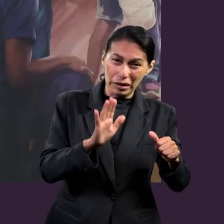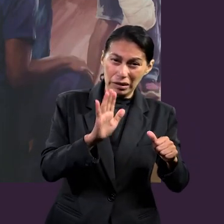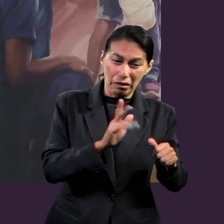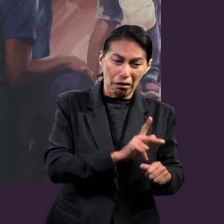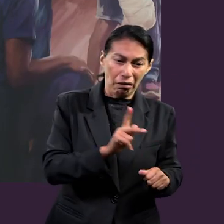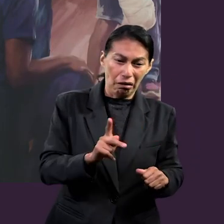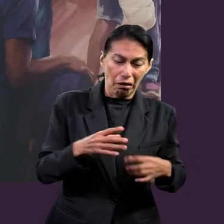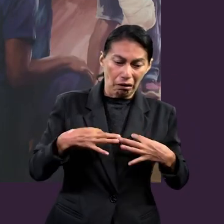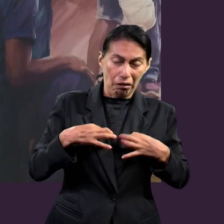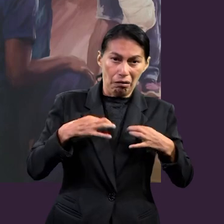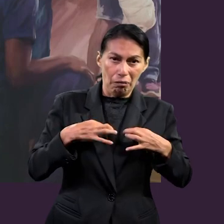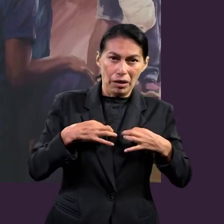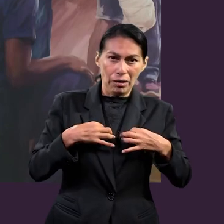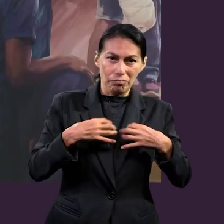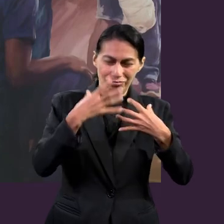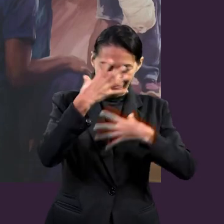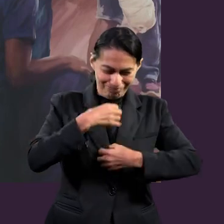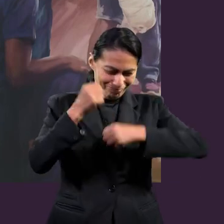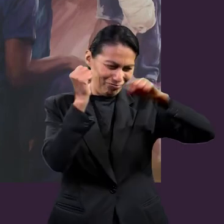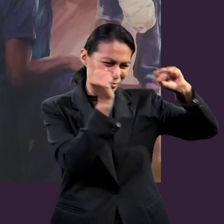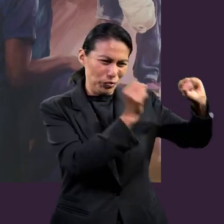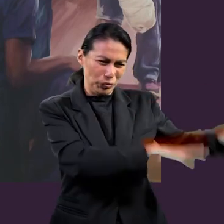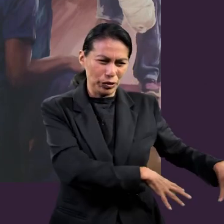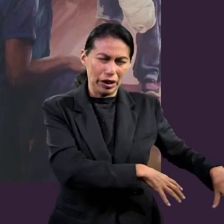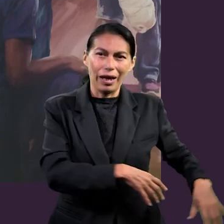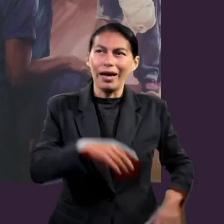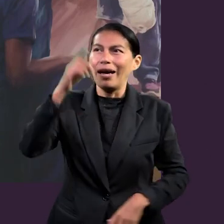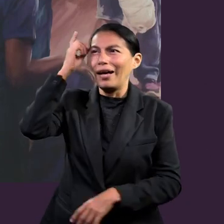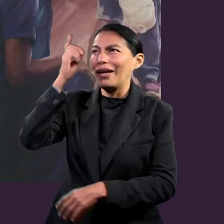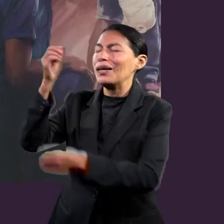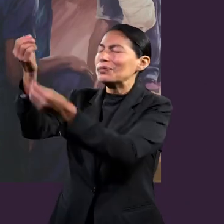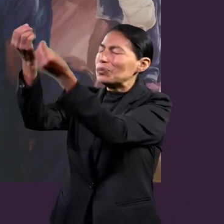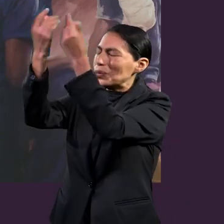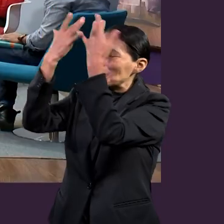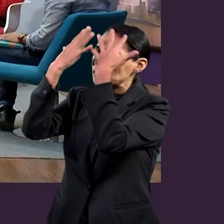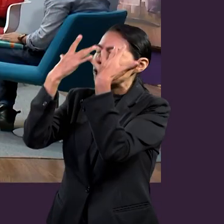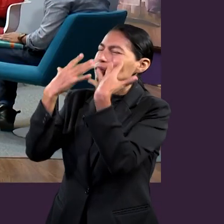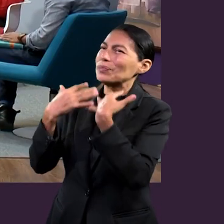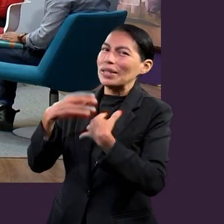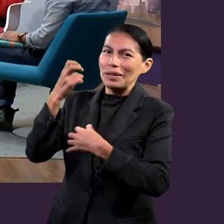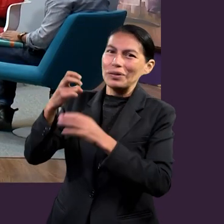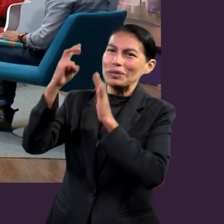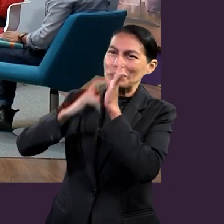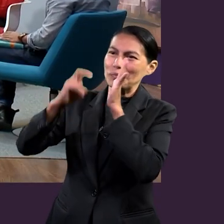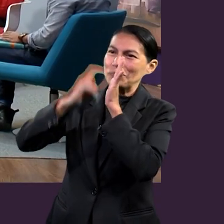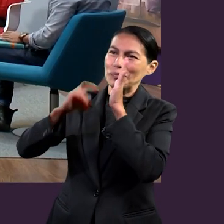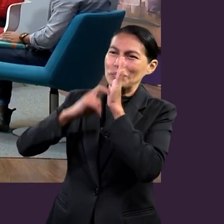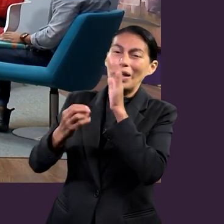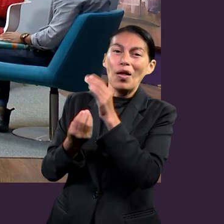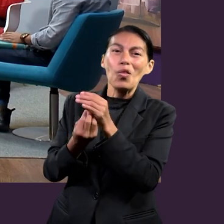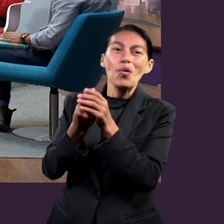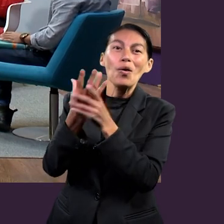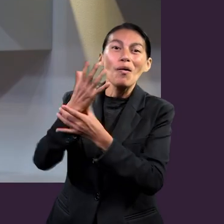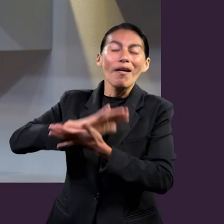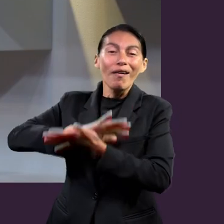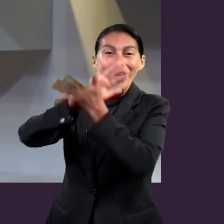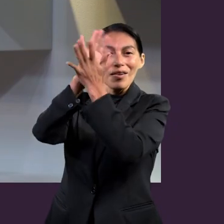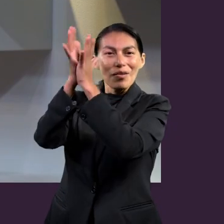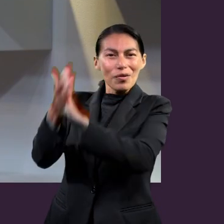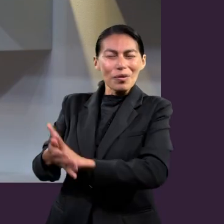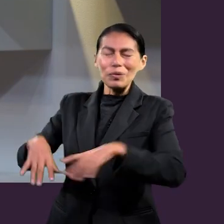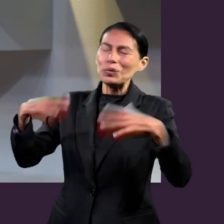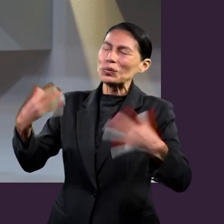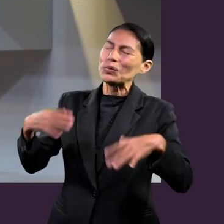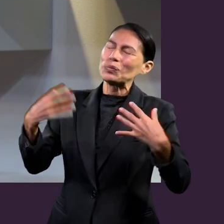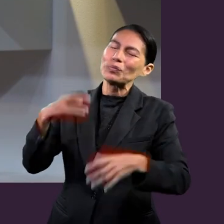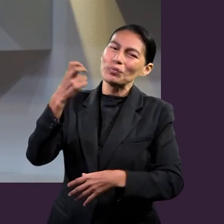Cuando lo vemos a él, cuando aceptamos a él, somos transformados por él. En otras palabras, lo que estamos diciendo, lo primero